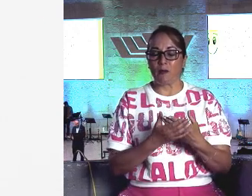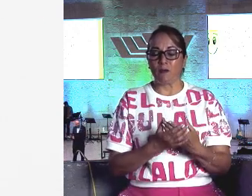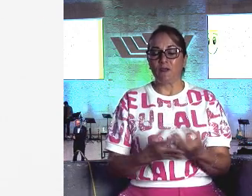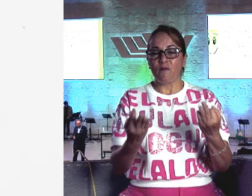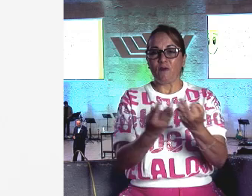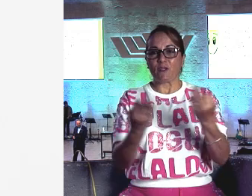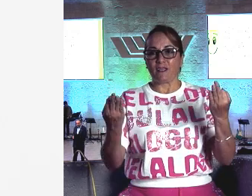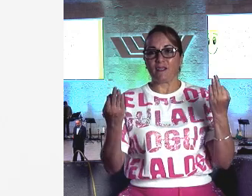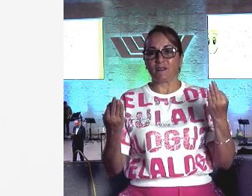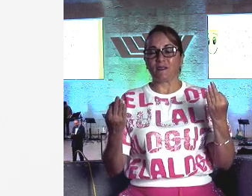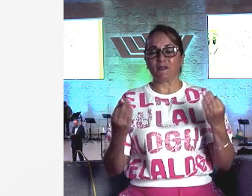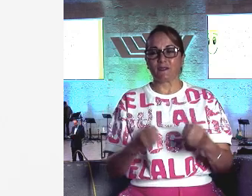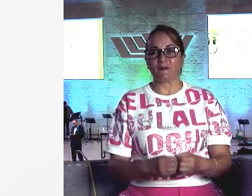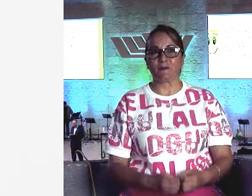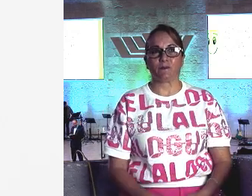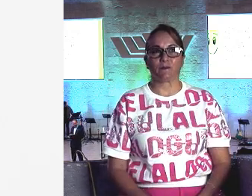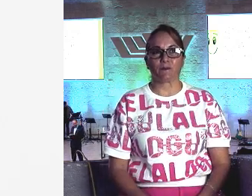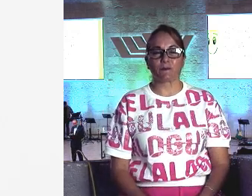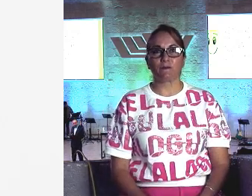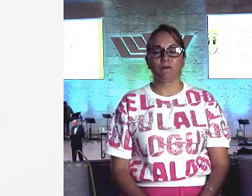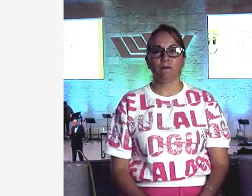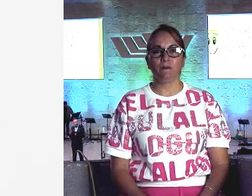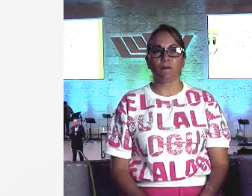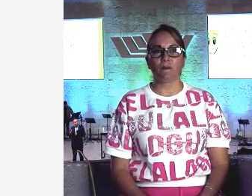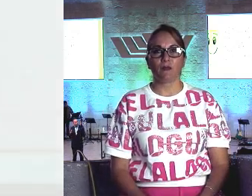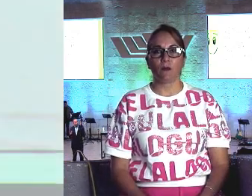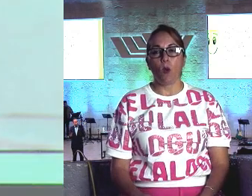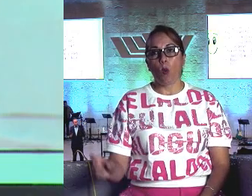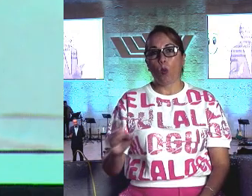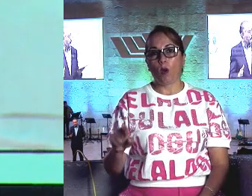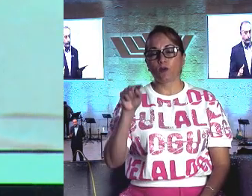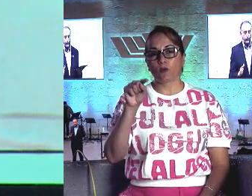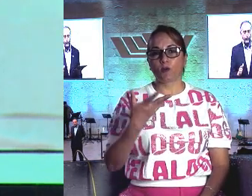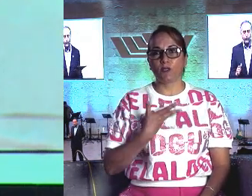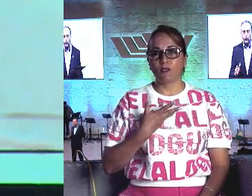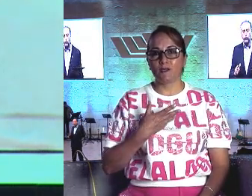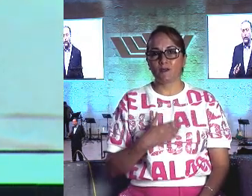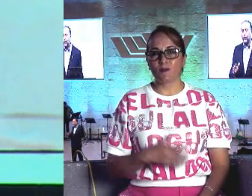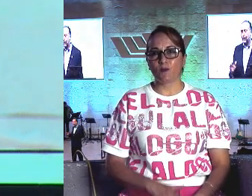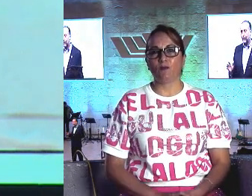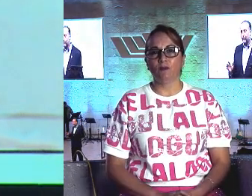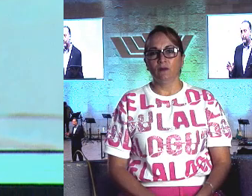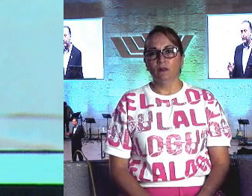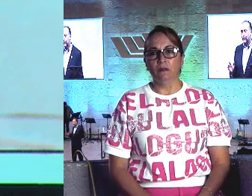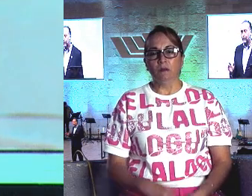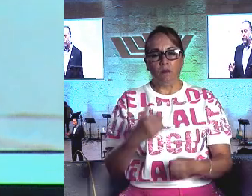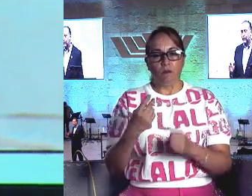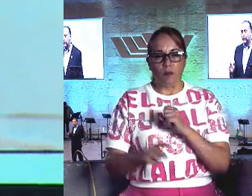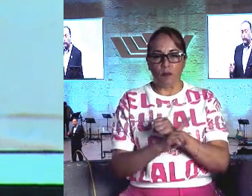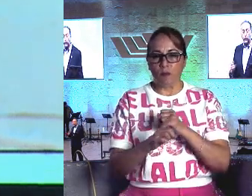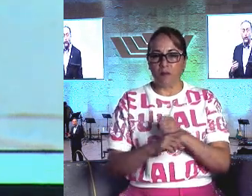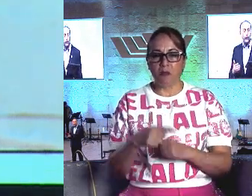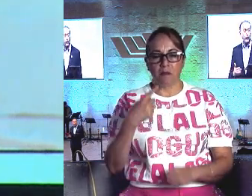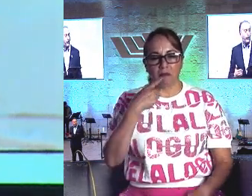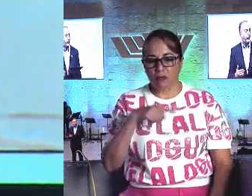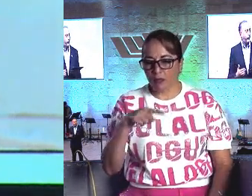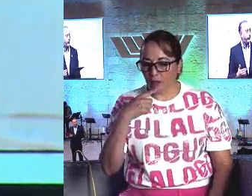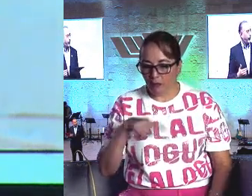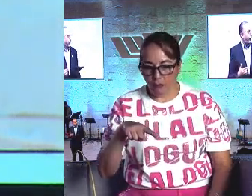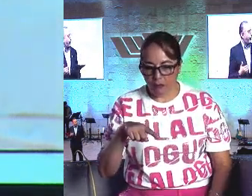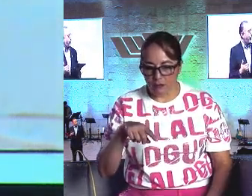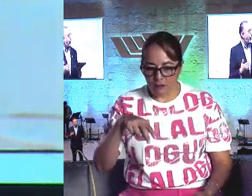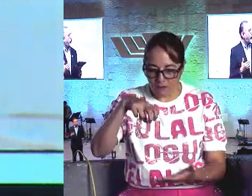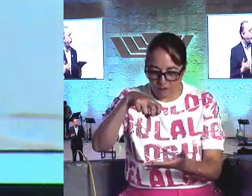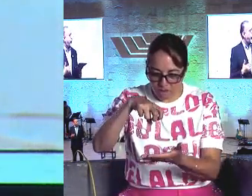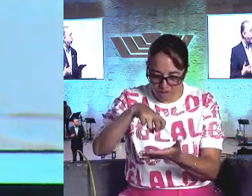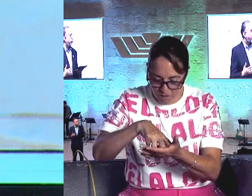rodillas debilitadas. Cuando tú tienes una aflicción, no te quejes. Ponte de rodillas y ve